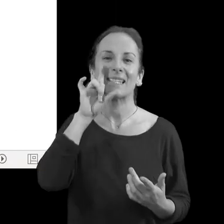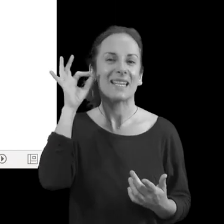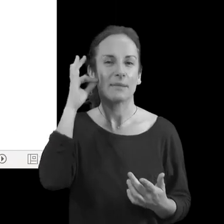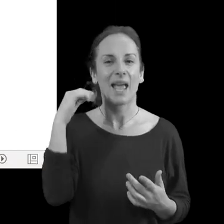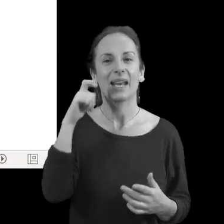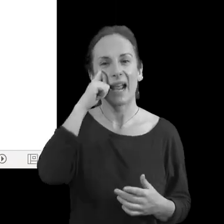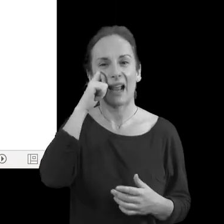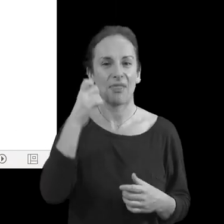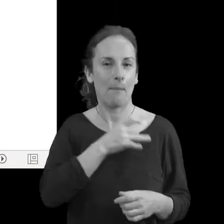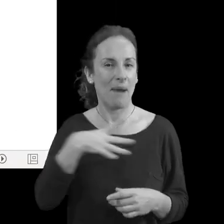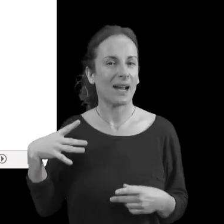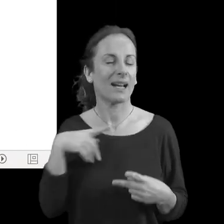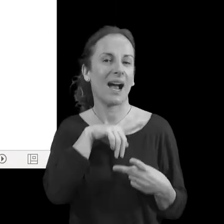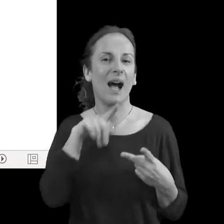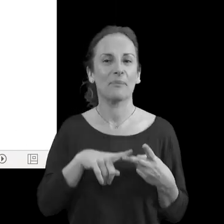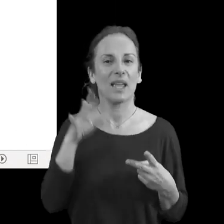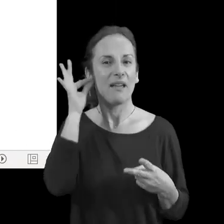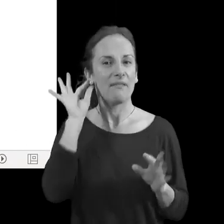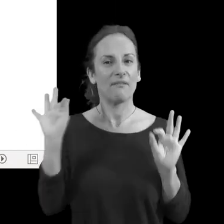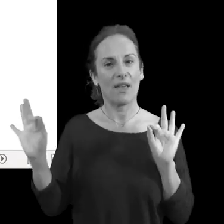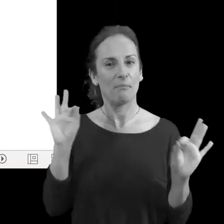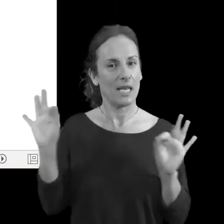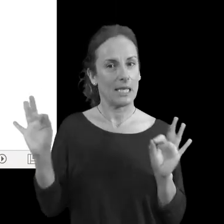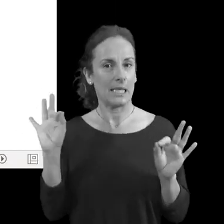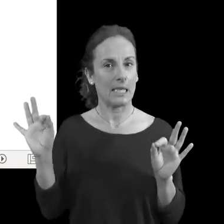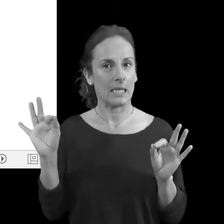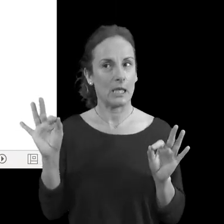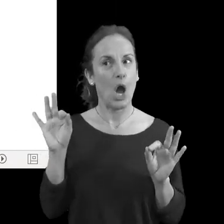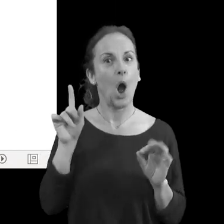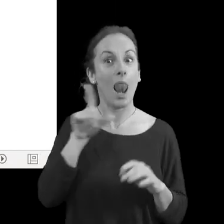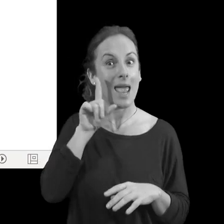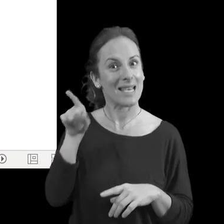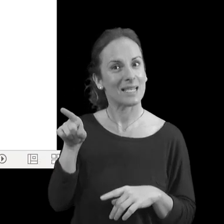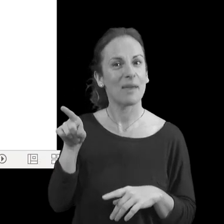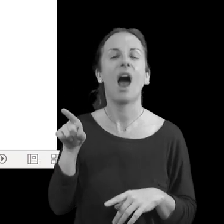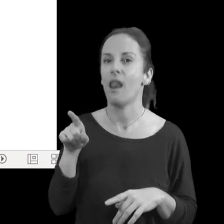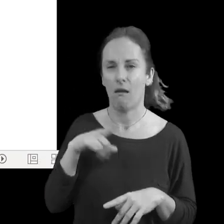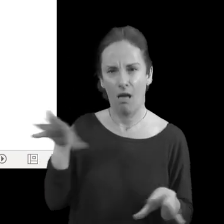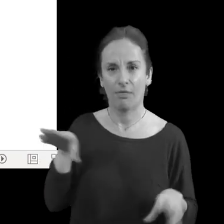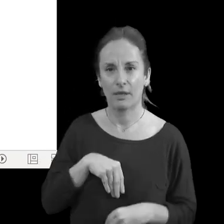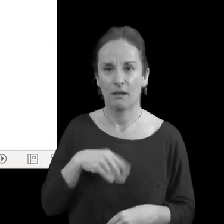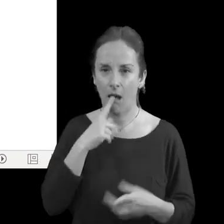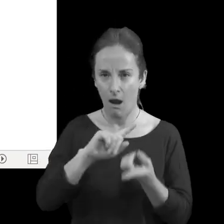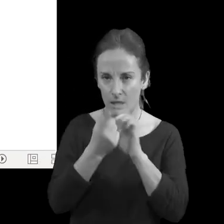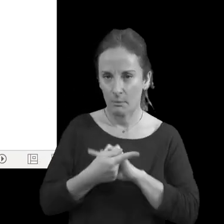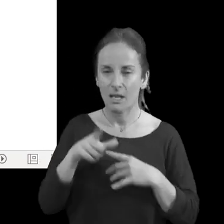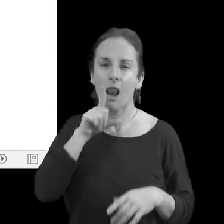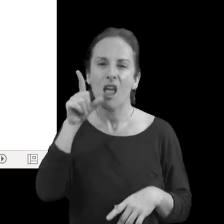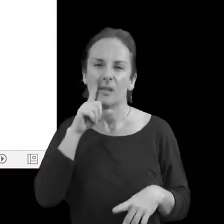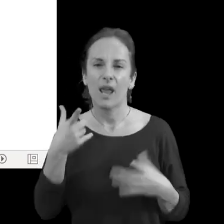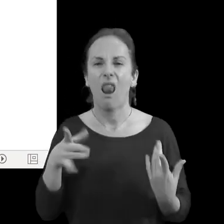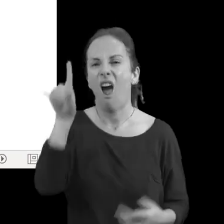estos patrones mucho más así, más femenino, si me permitís, son mucho más aceptadas que lesbianas racializadas, migrantes, con